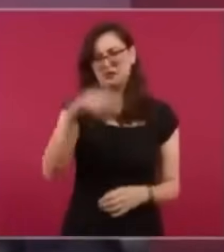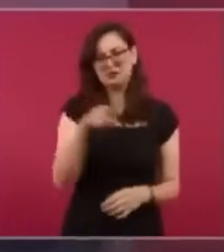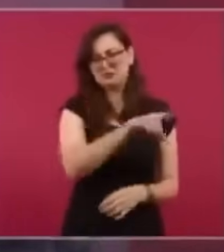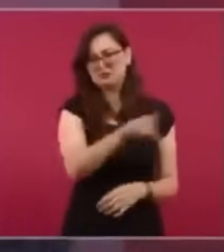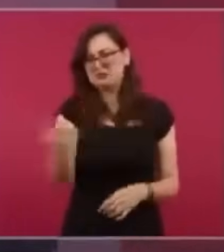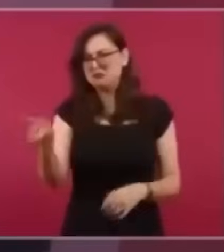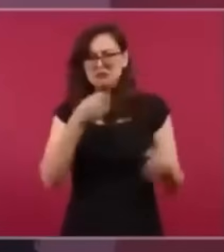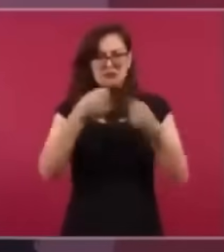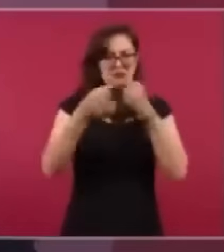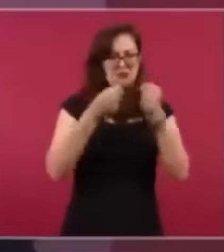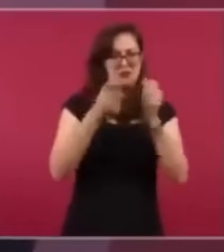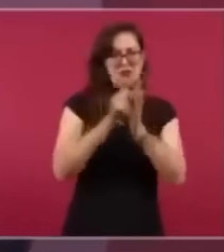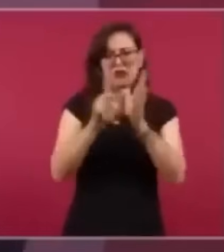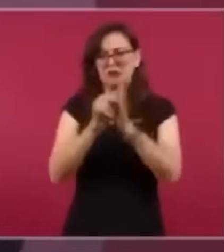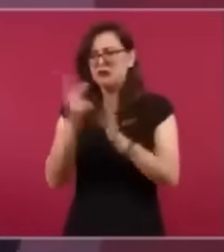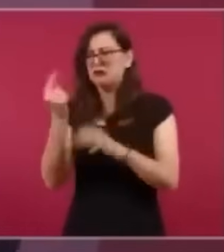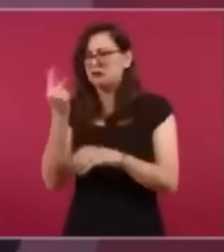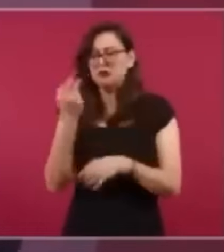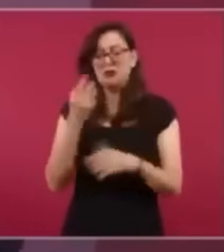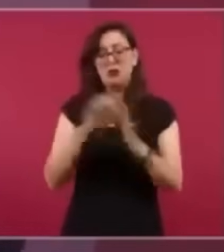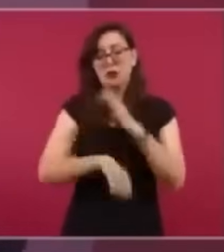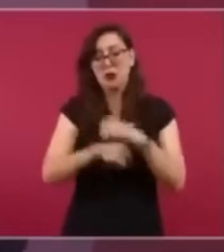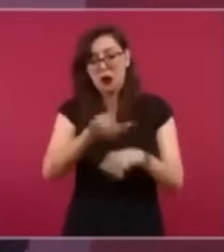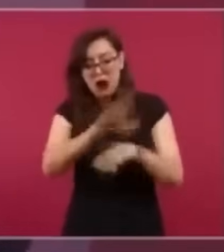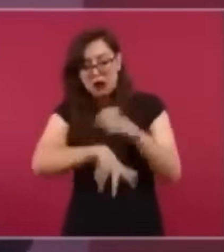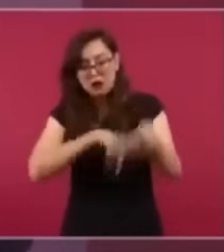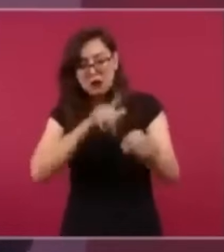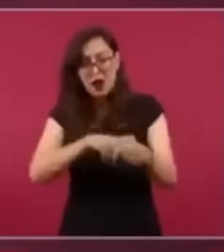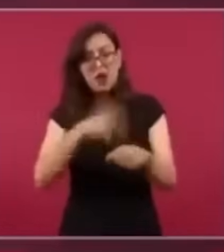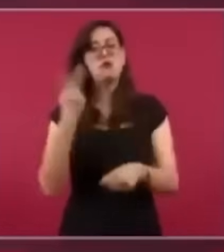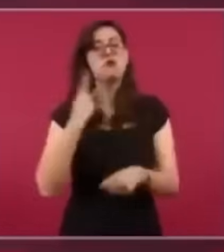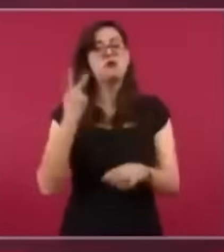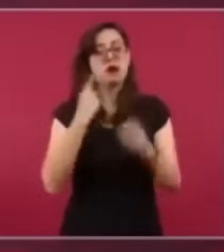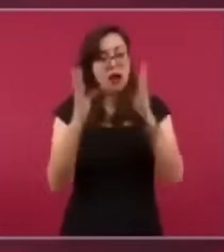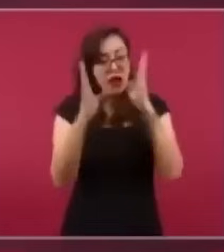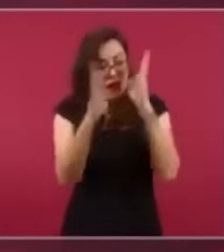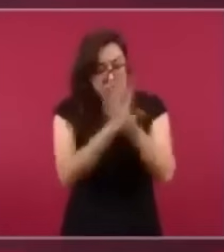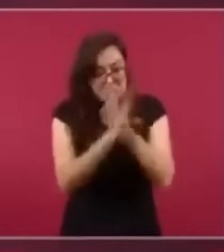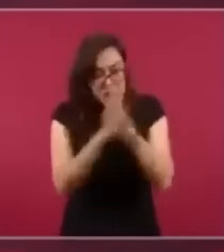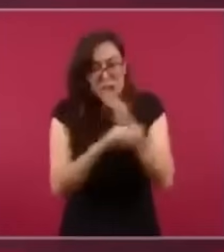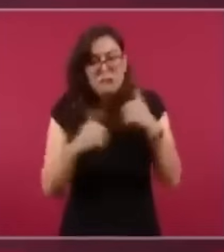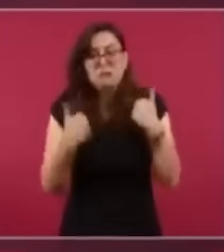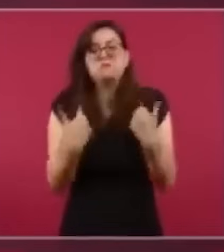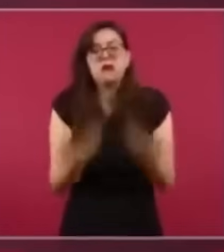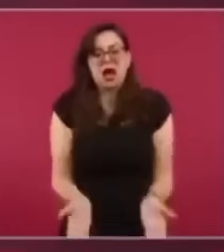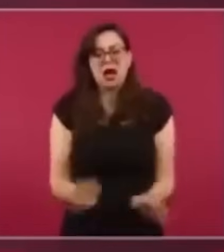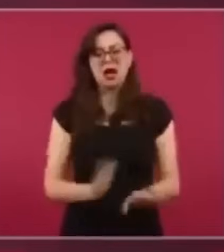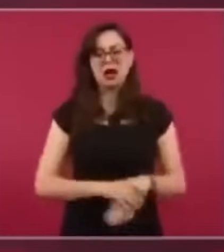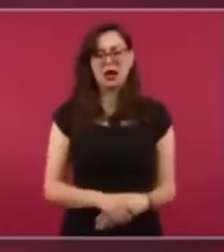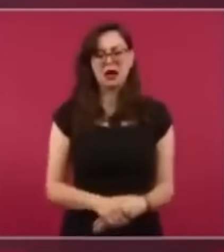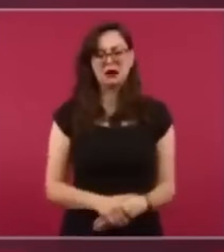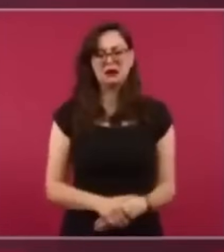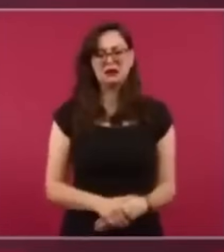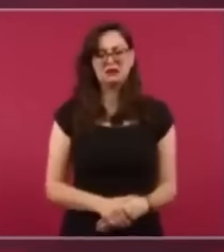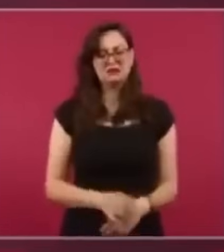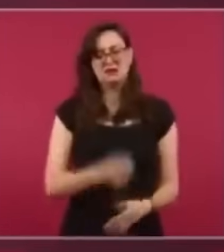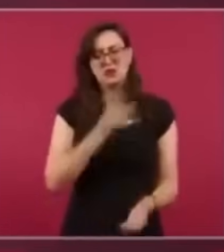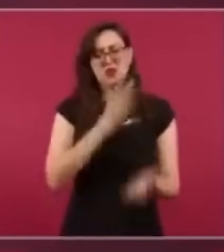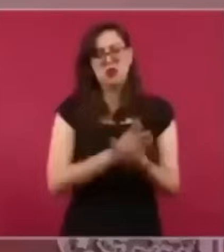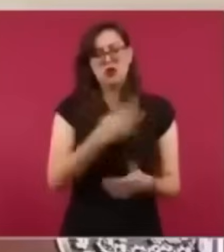¿para qué vamos a espiar a Animal Político? Si es cuestión nada más de ver lo que